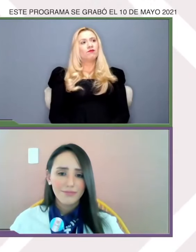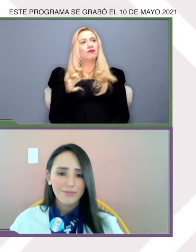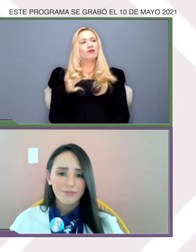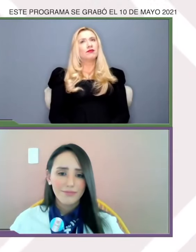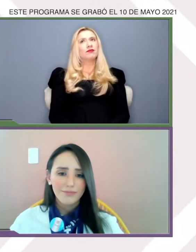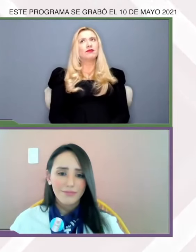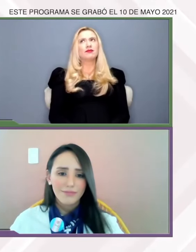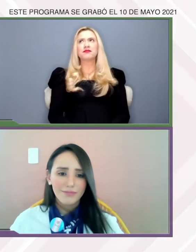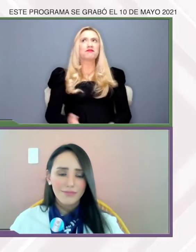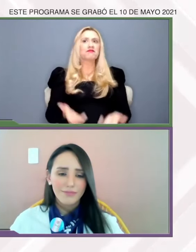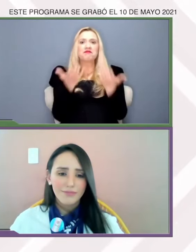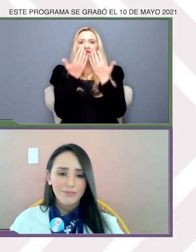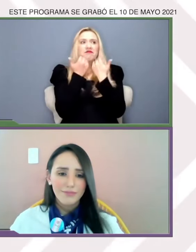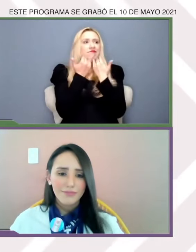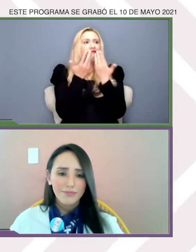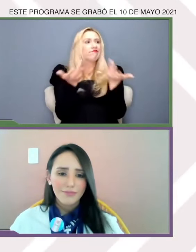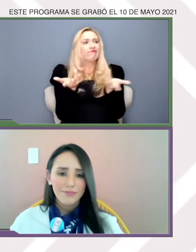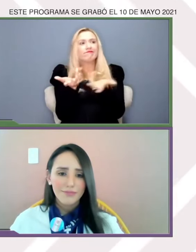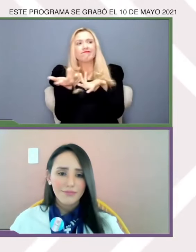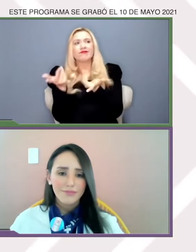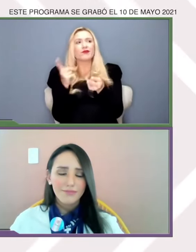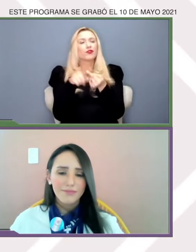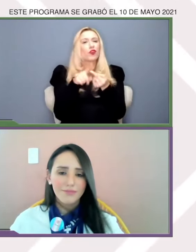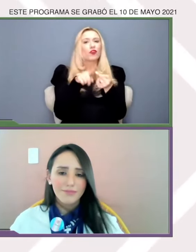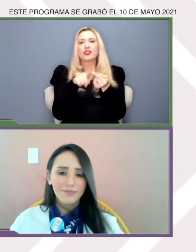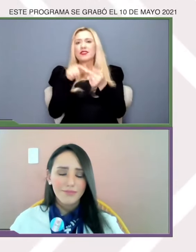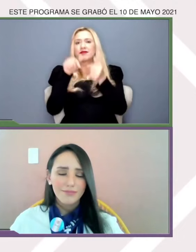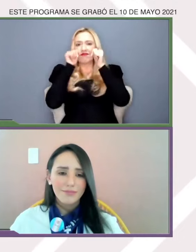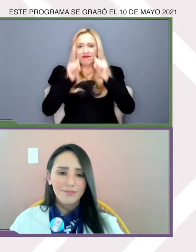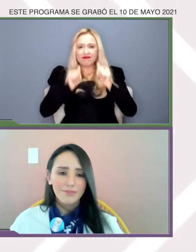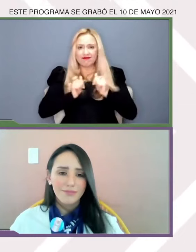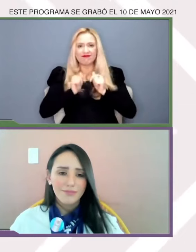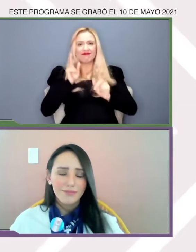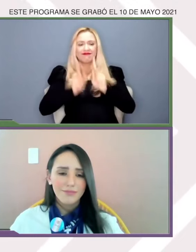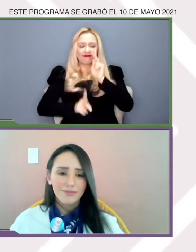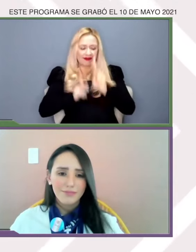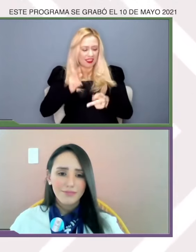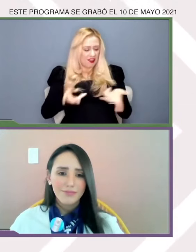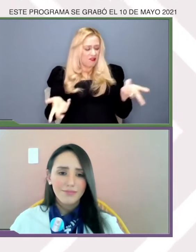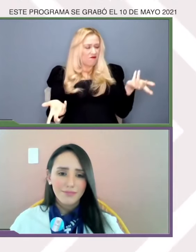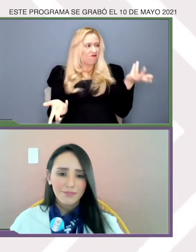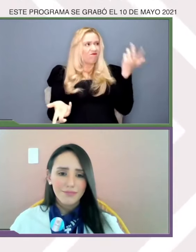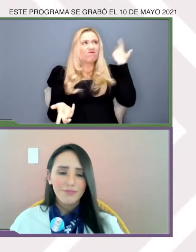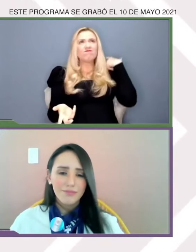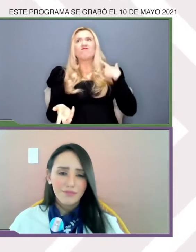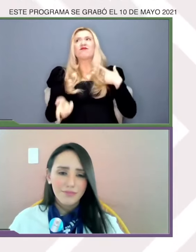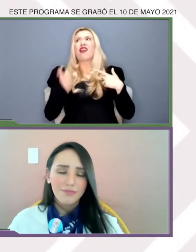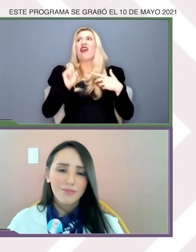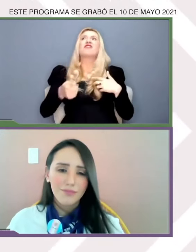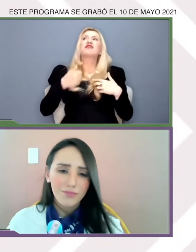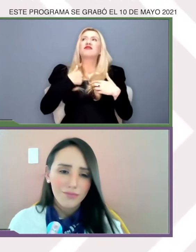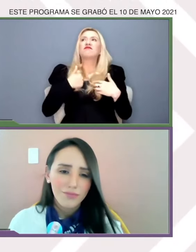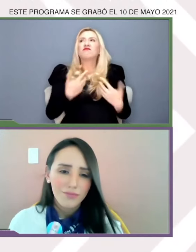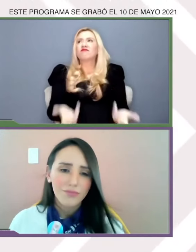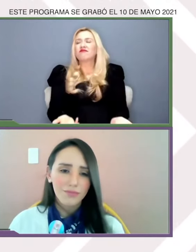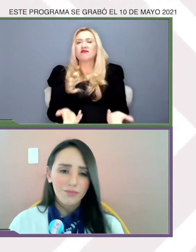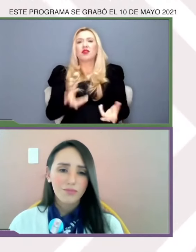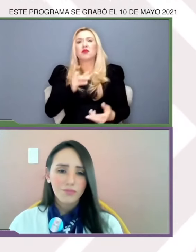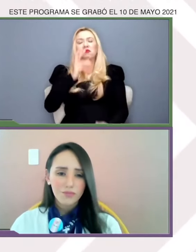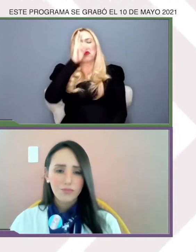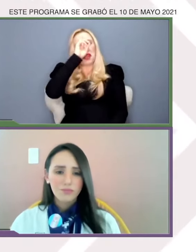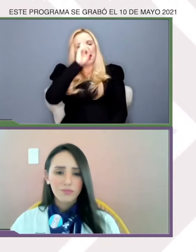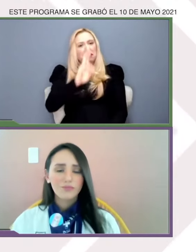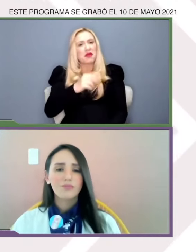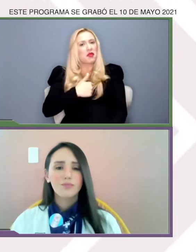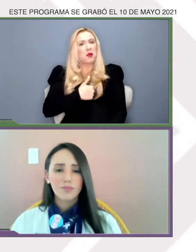pues estos espacios amigables con respecto a su identidad de género, no hay respeto respecto a sus